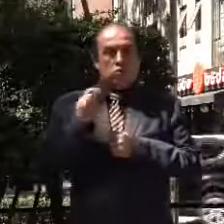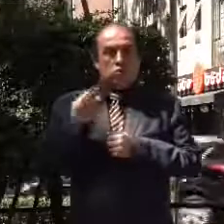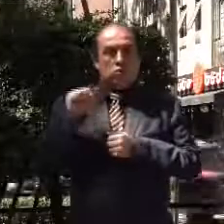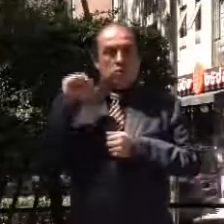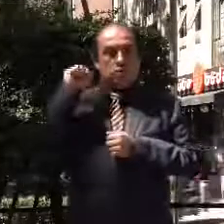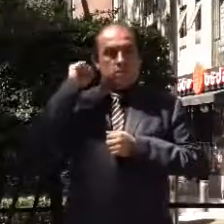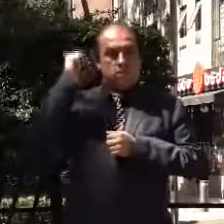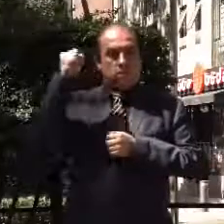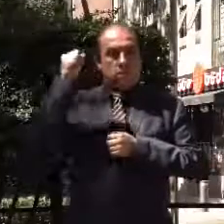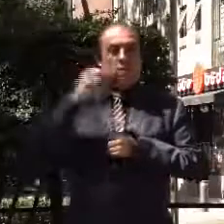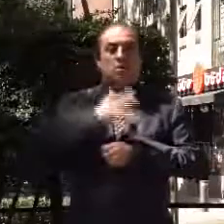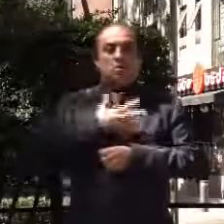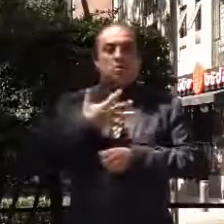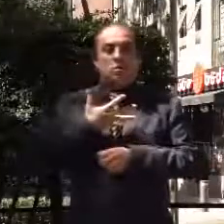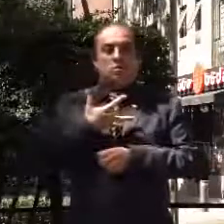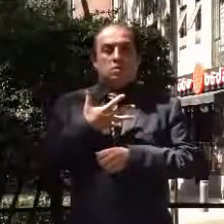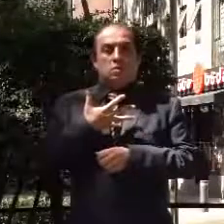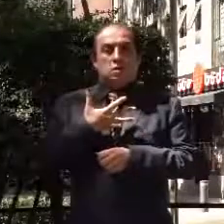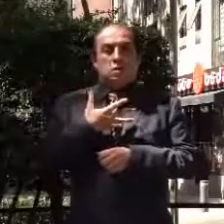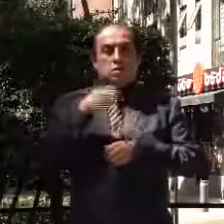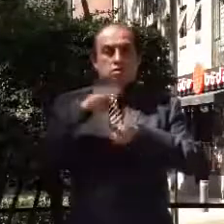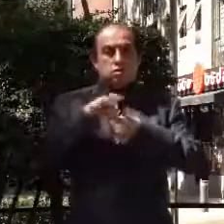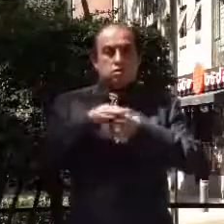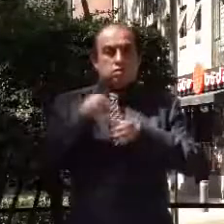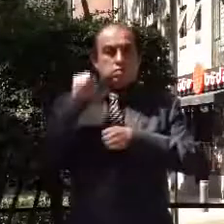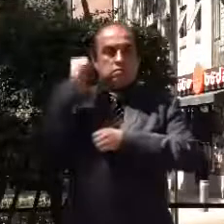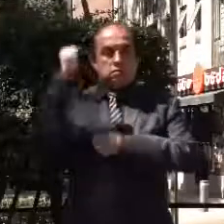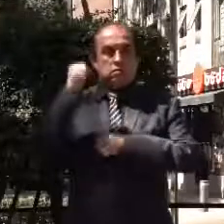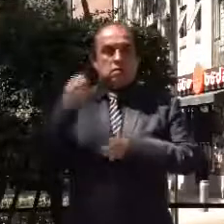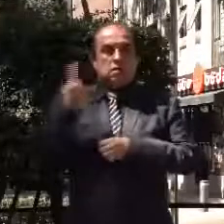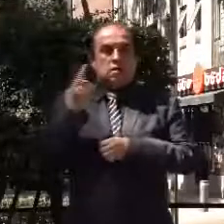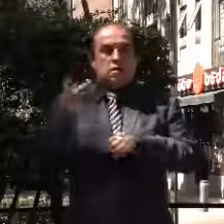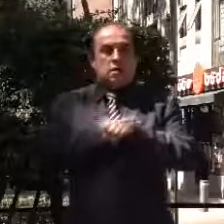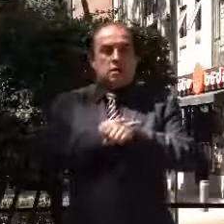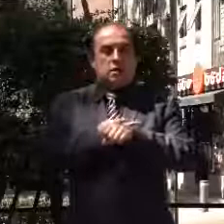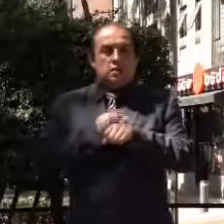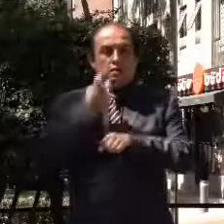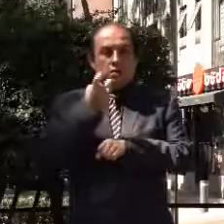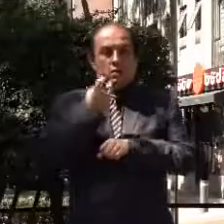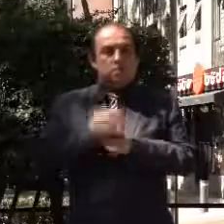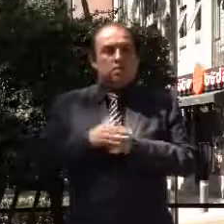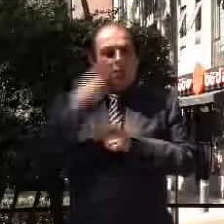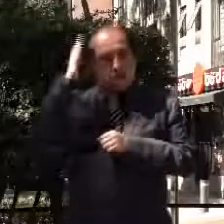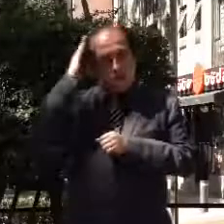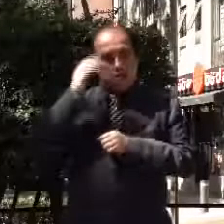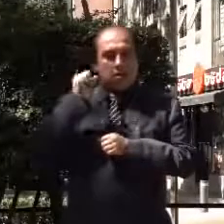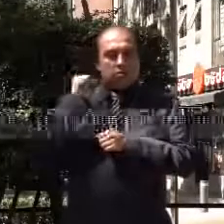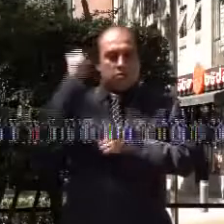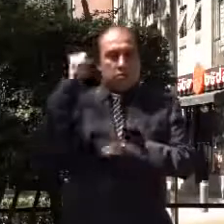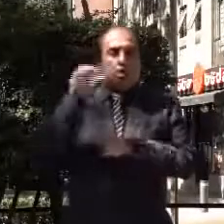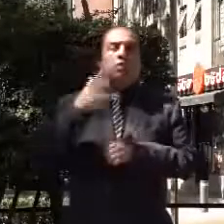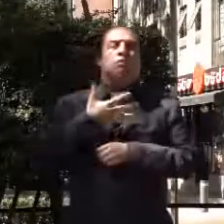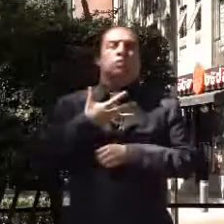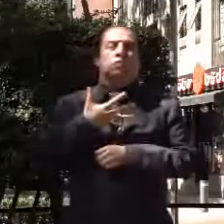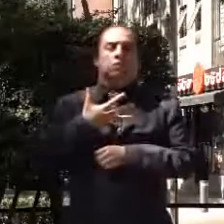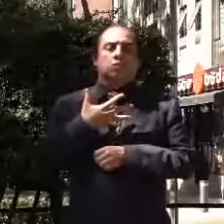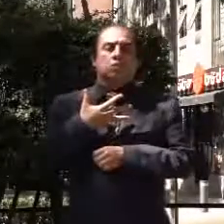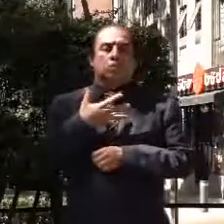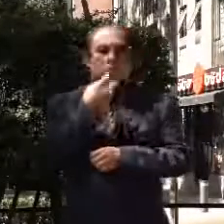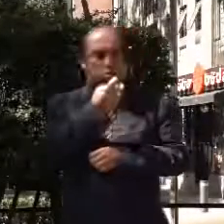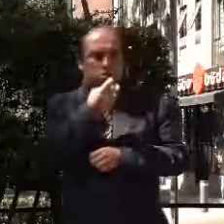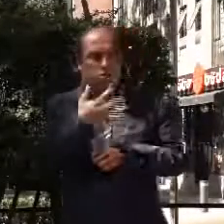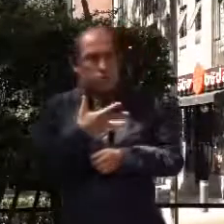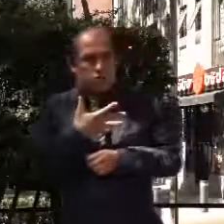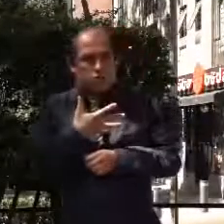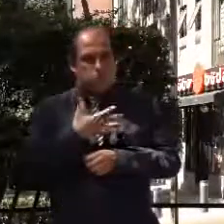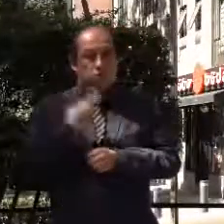las elecciones legales. ¿Qué está ocurriendo con el liderazgo sindical? Ahí lo que hubo es